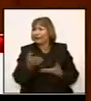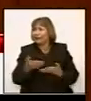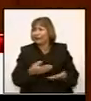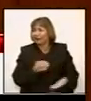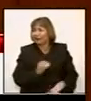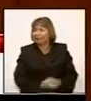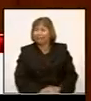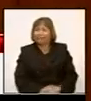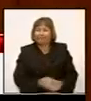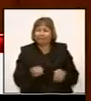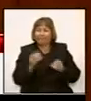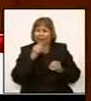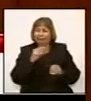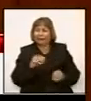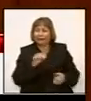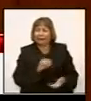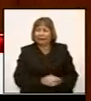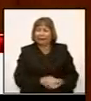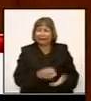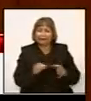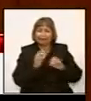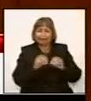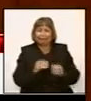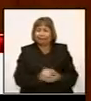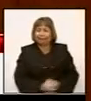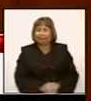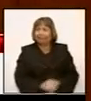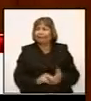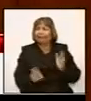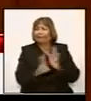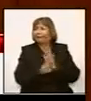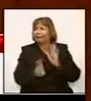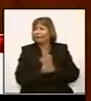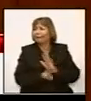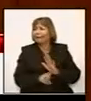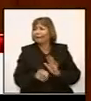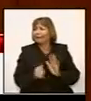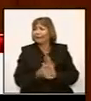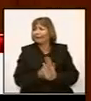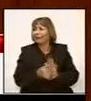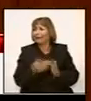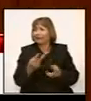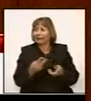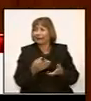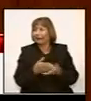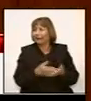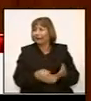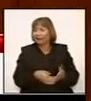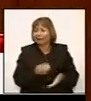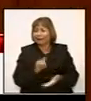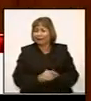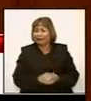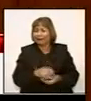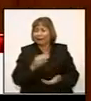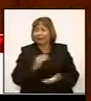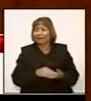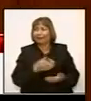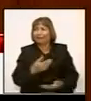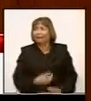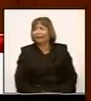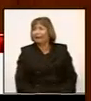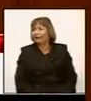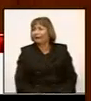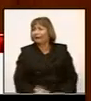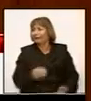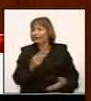finalmente estamos yendo a esta firma voluntaria de dos partes al notario? Justamente, ¿para